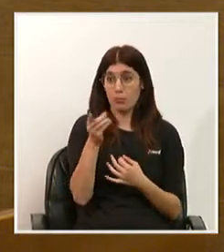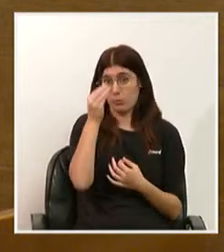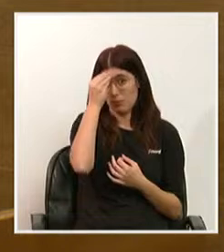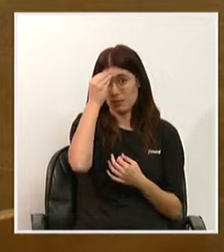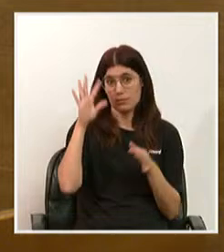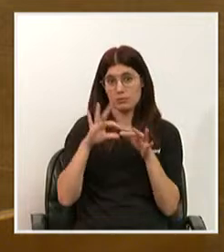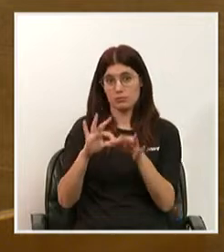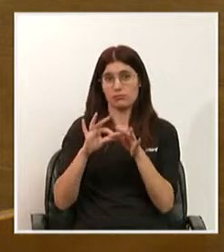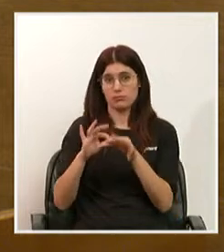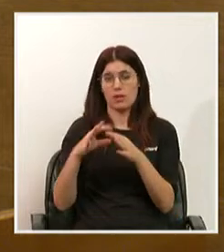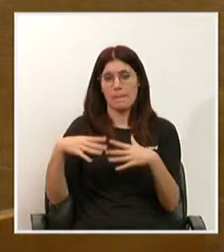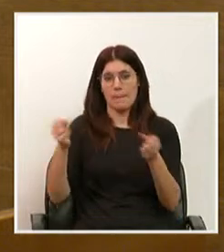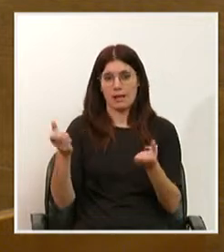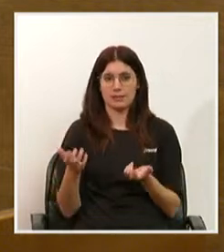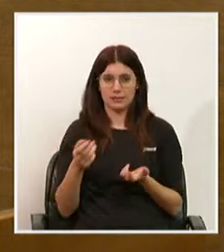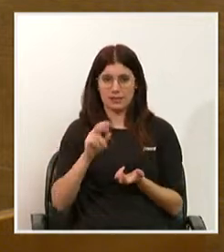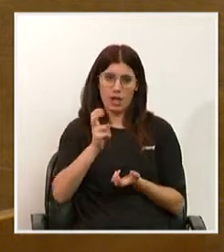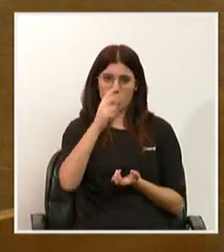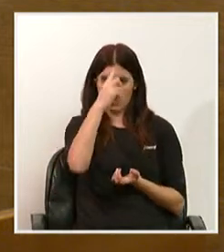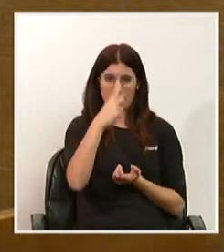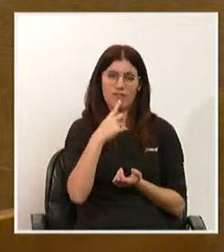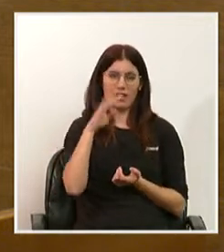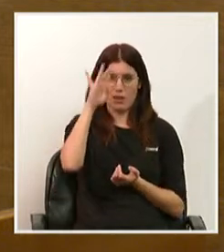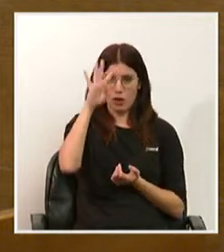considerar finic